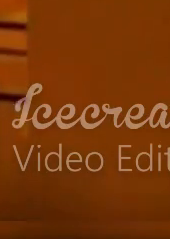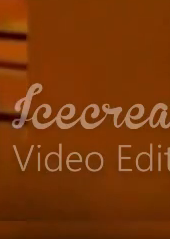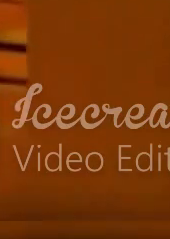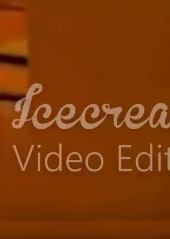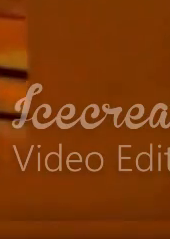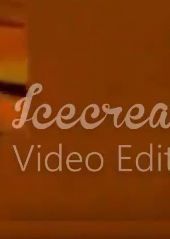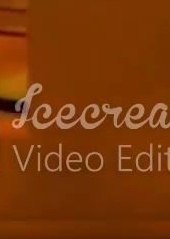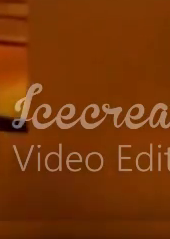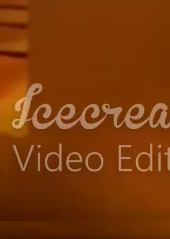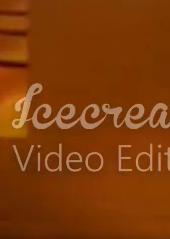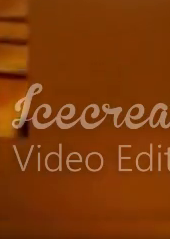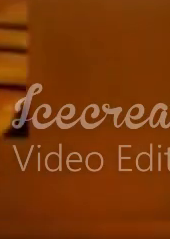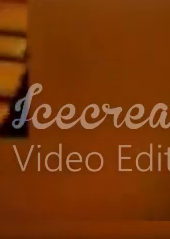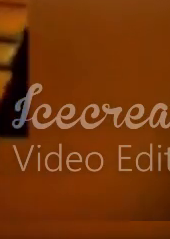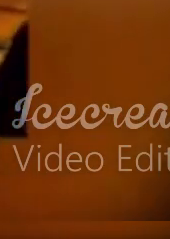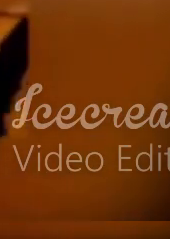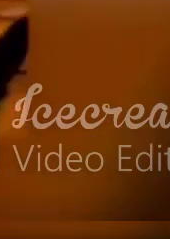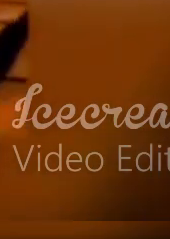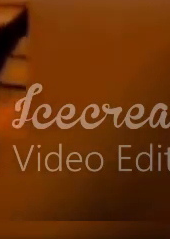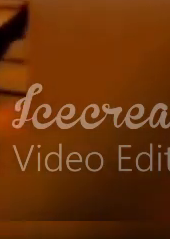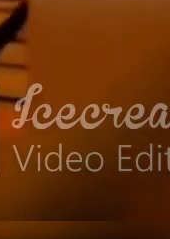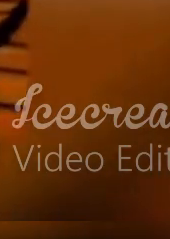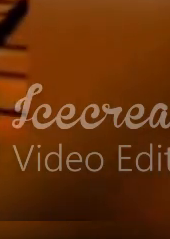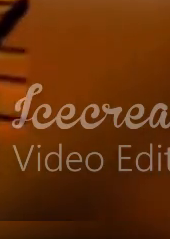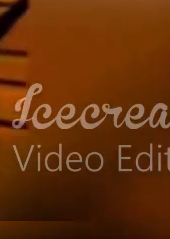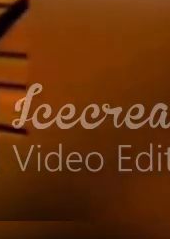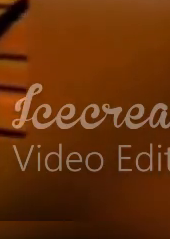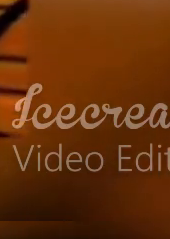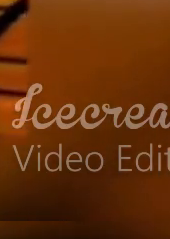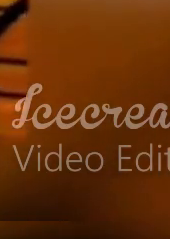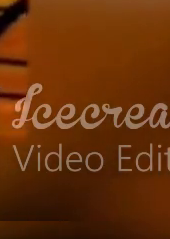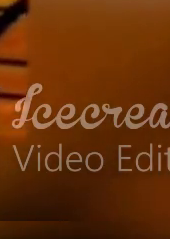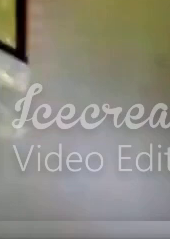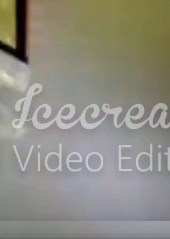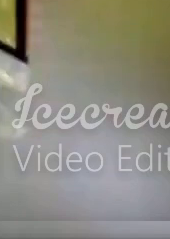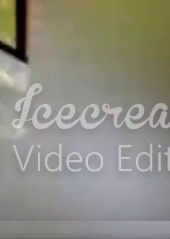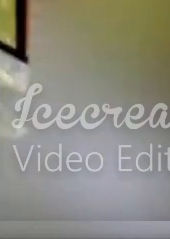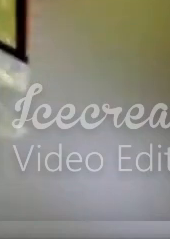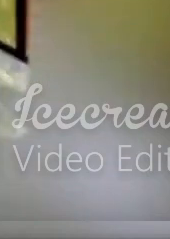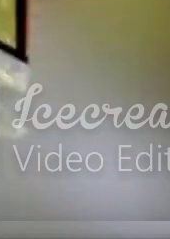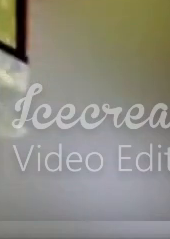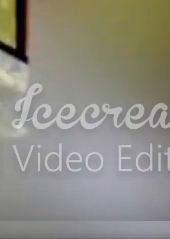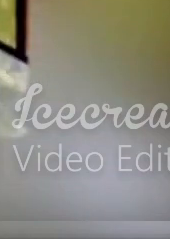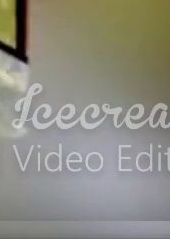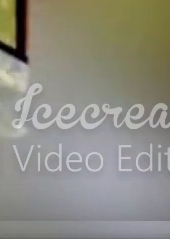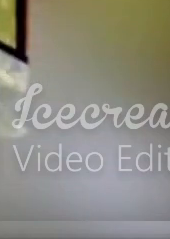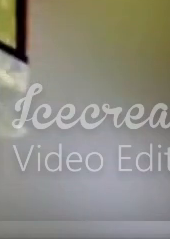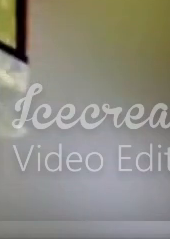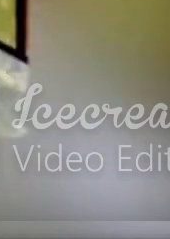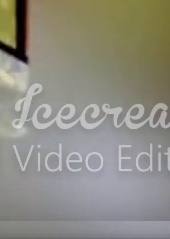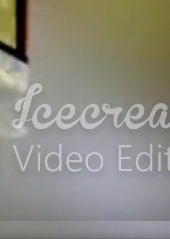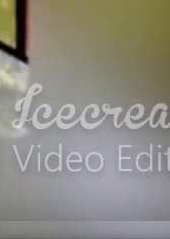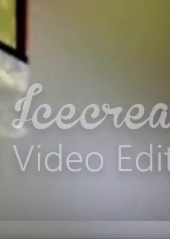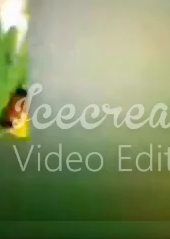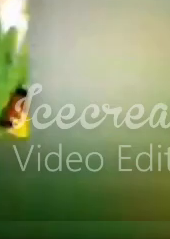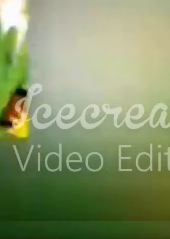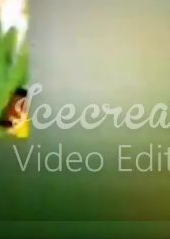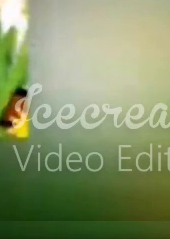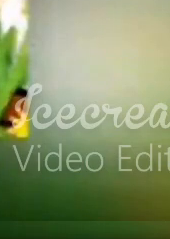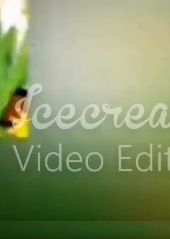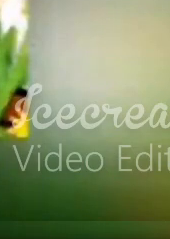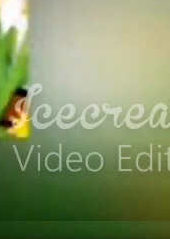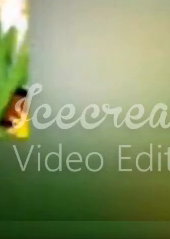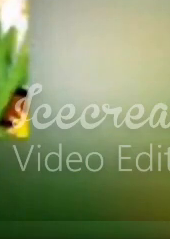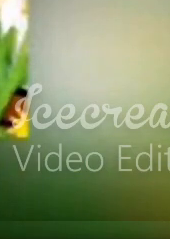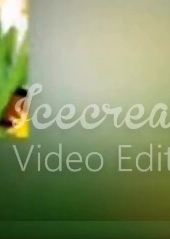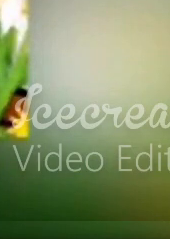calabazas, chiles, rábanos y hierbas de olor, entre otras plantas creciendo en azoteas. Patios, solares,